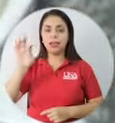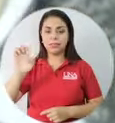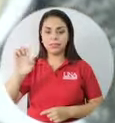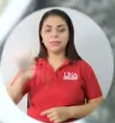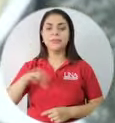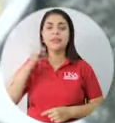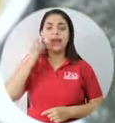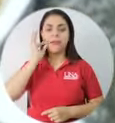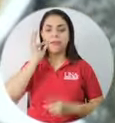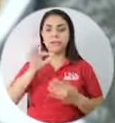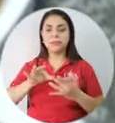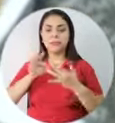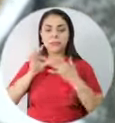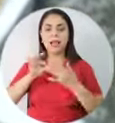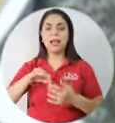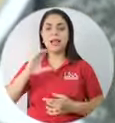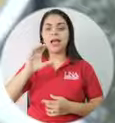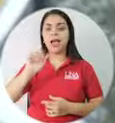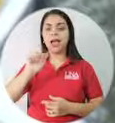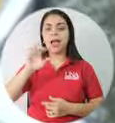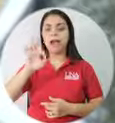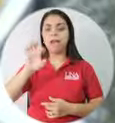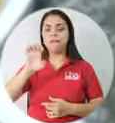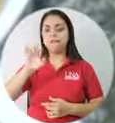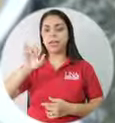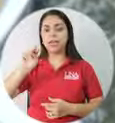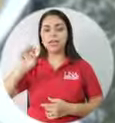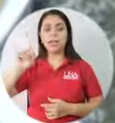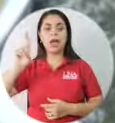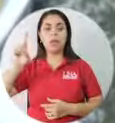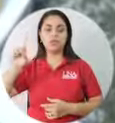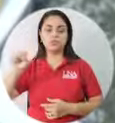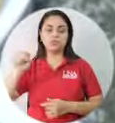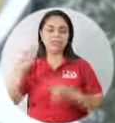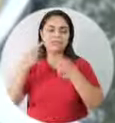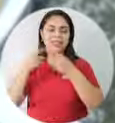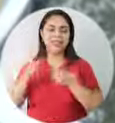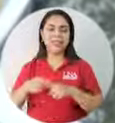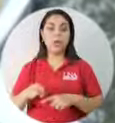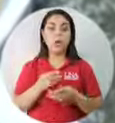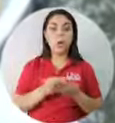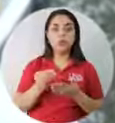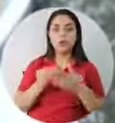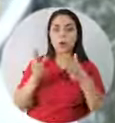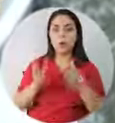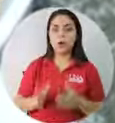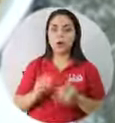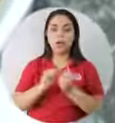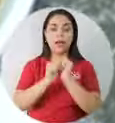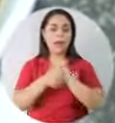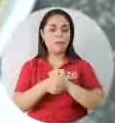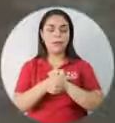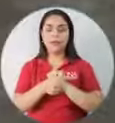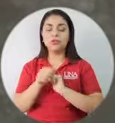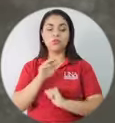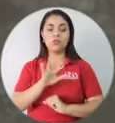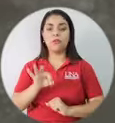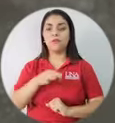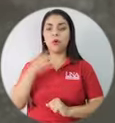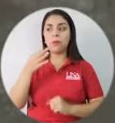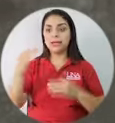desde cafés especiales, de cafeinados, etcétera. Y entonces el consumidor cambia radicalmente su forma de aproximar a este